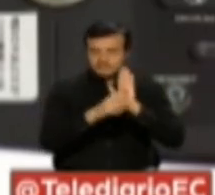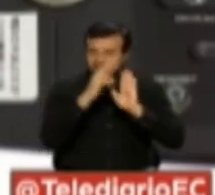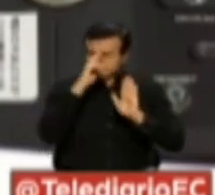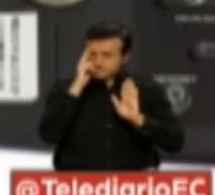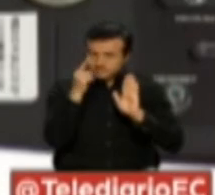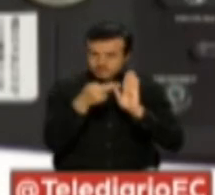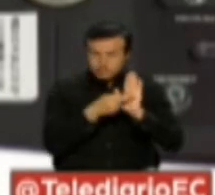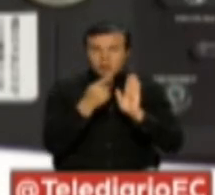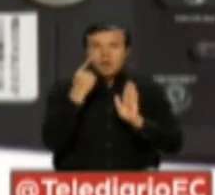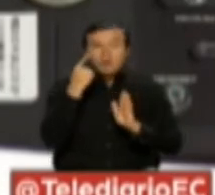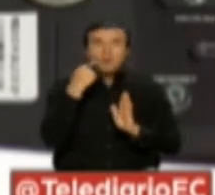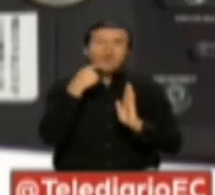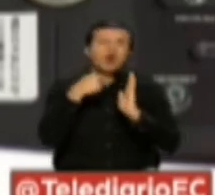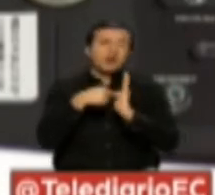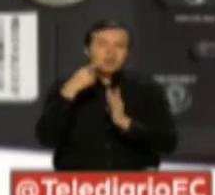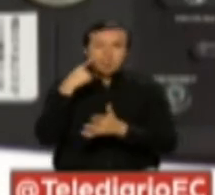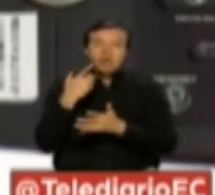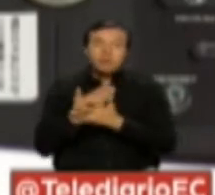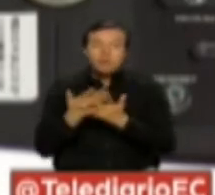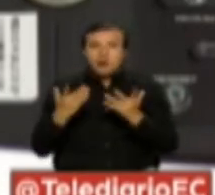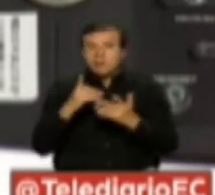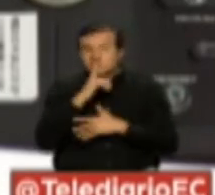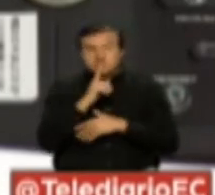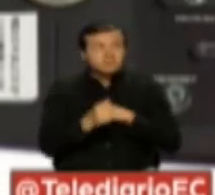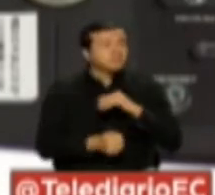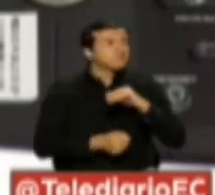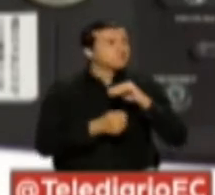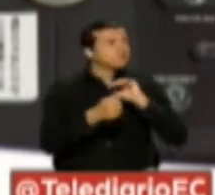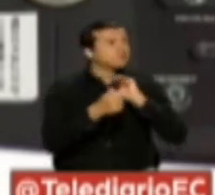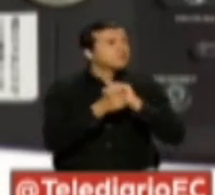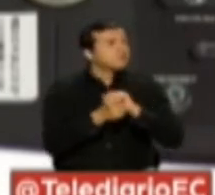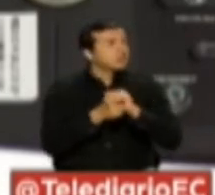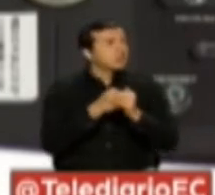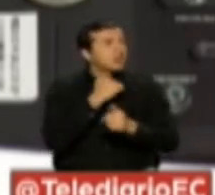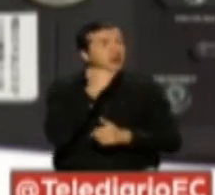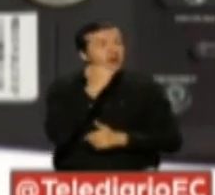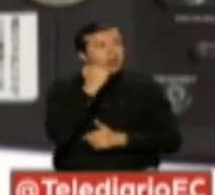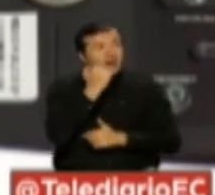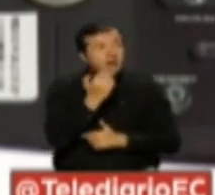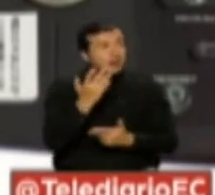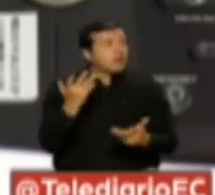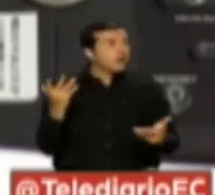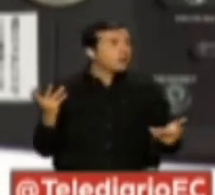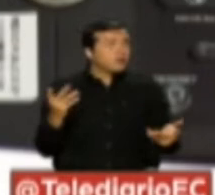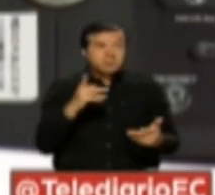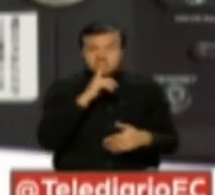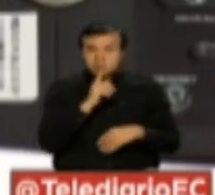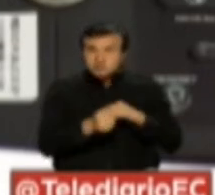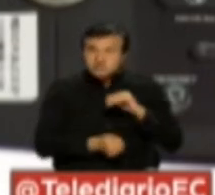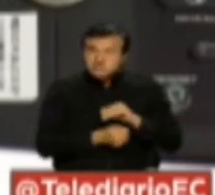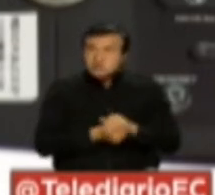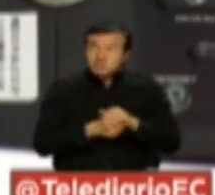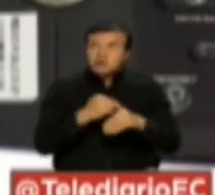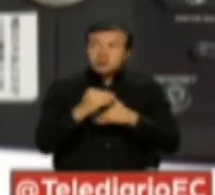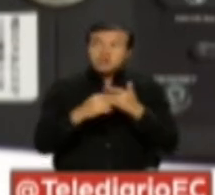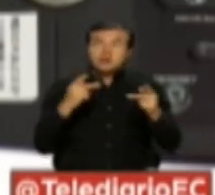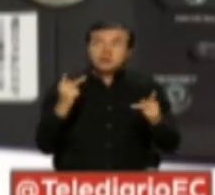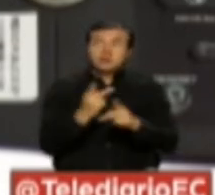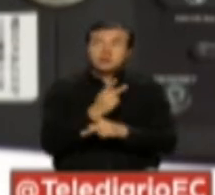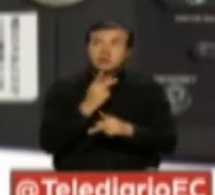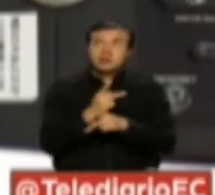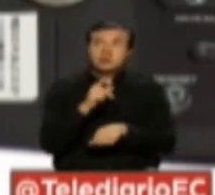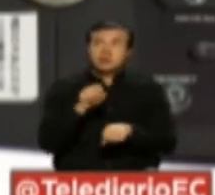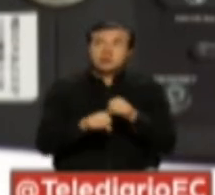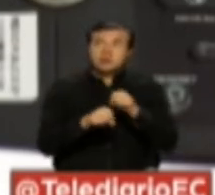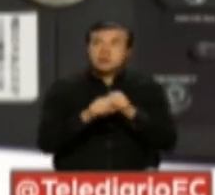es que las pruebas se filtran, podrían viciar el proceso de alguna manera